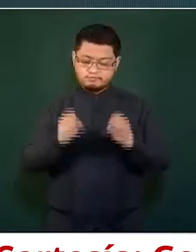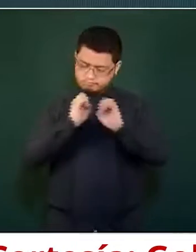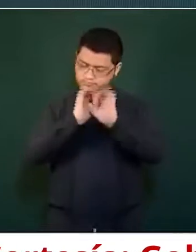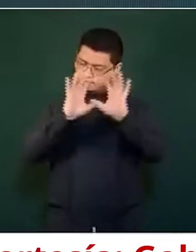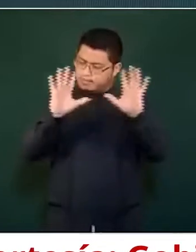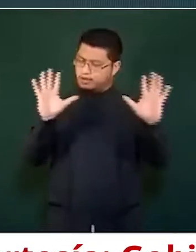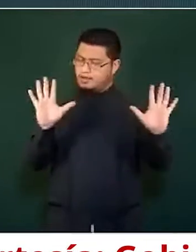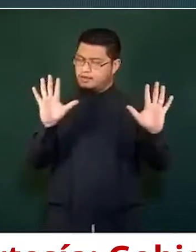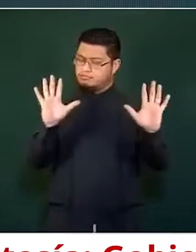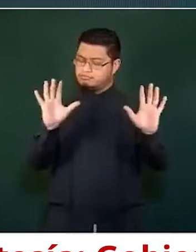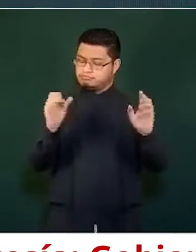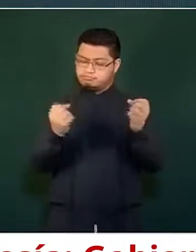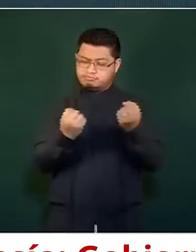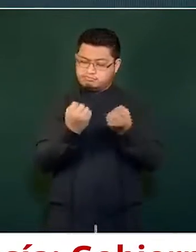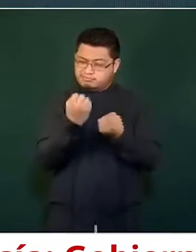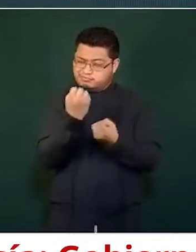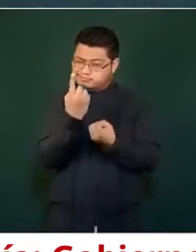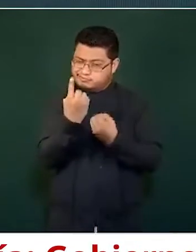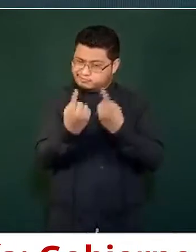algunos casos